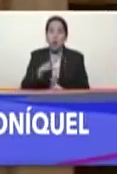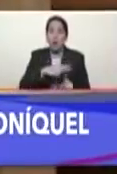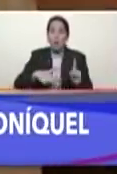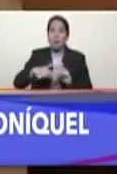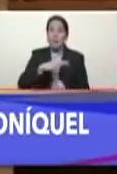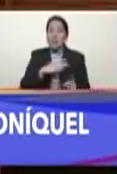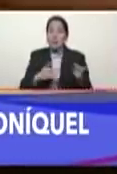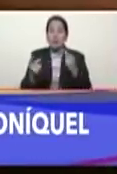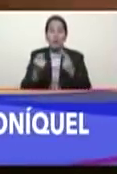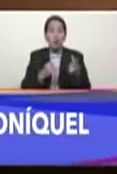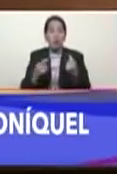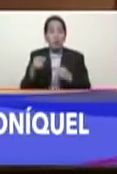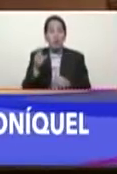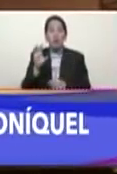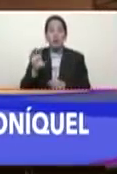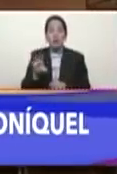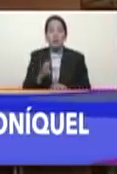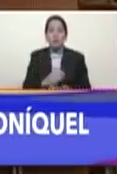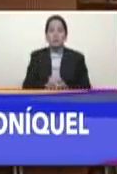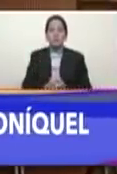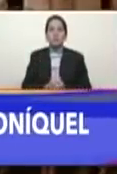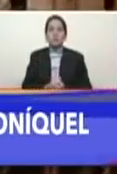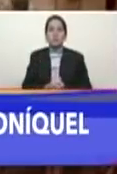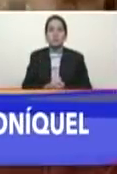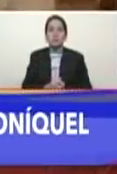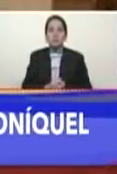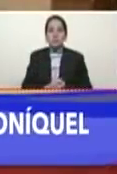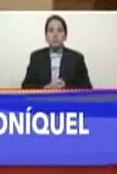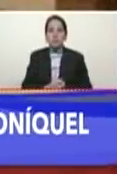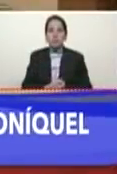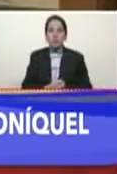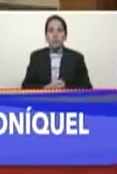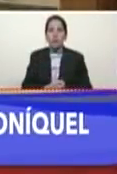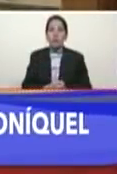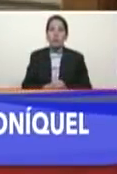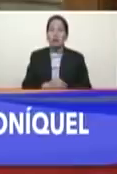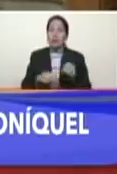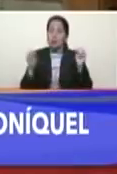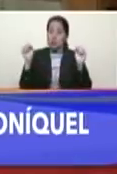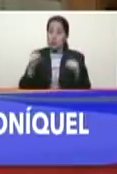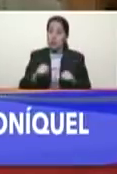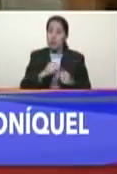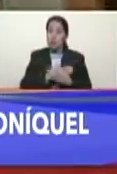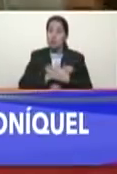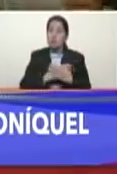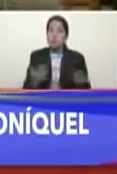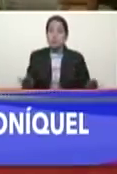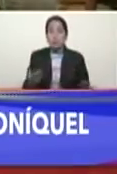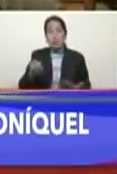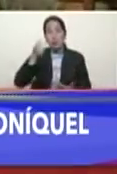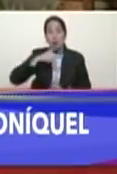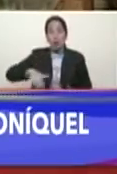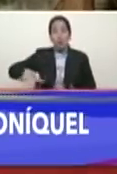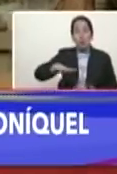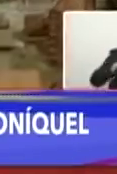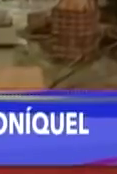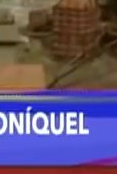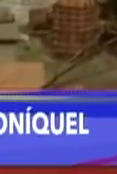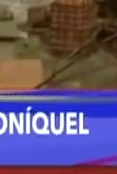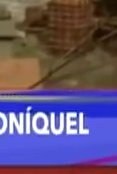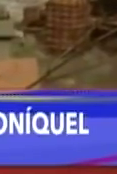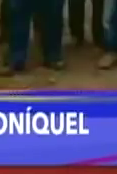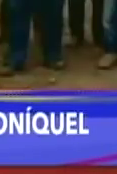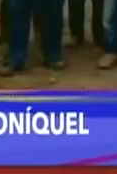económico para el país. Así es, presidente. Esto es un beneficio para el pueblo de Venezuela. Así que estamos